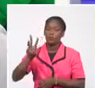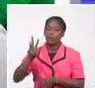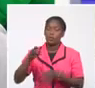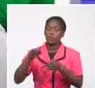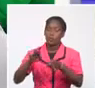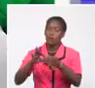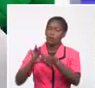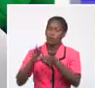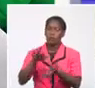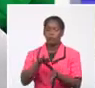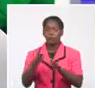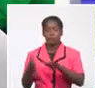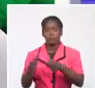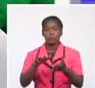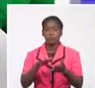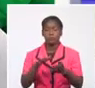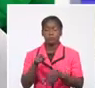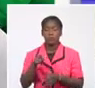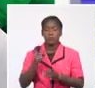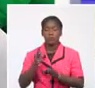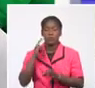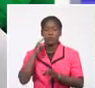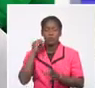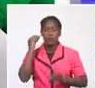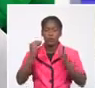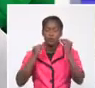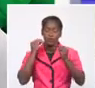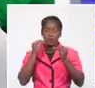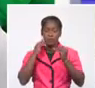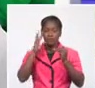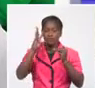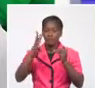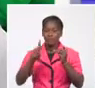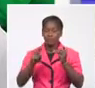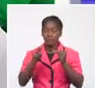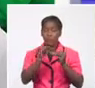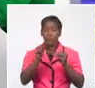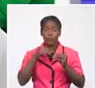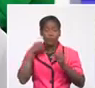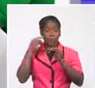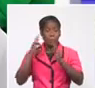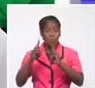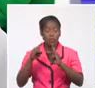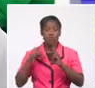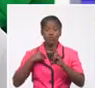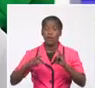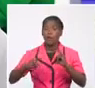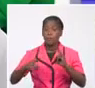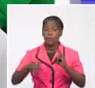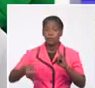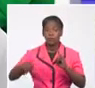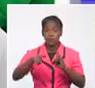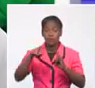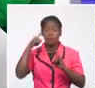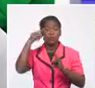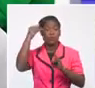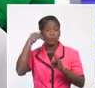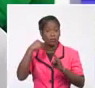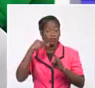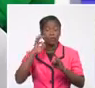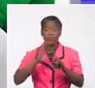Entre estos indicadores y el número de fallecidos, yo reitero, es una enfermedad que cada vez se